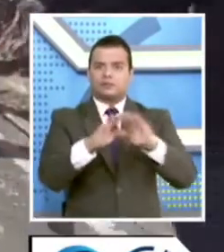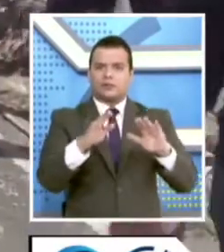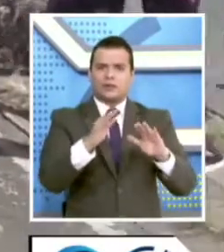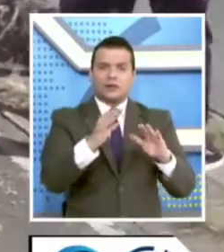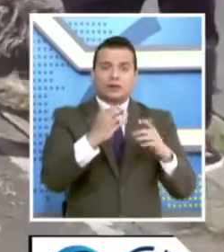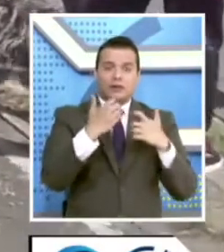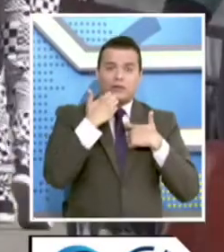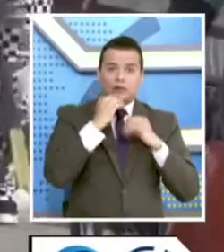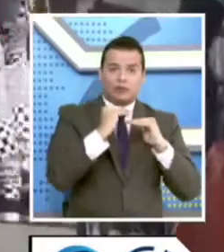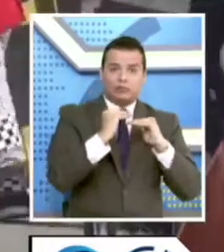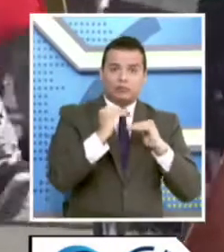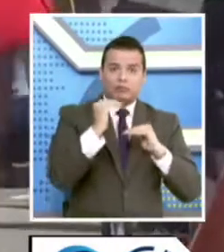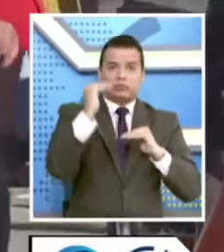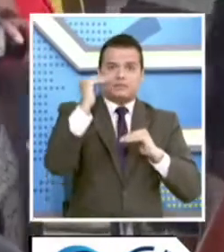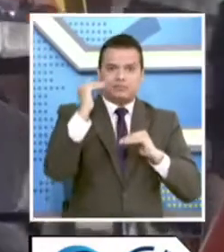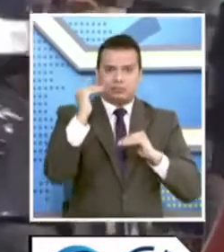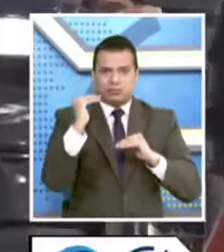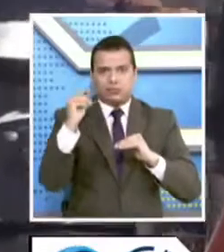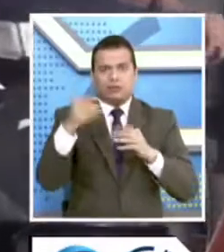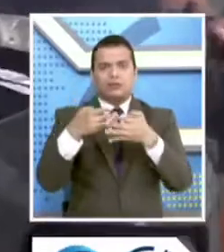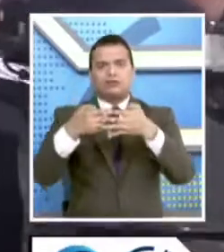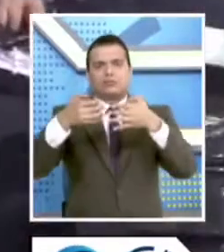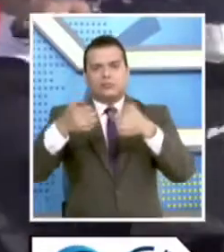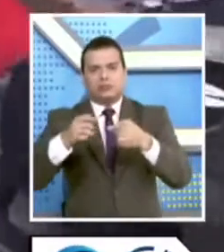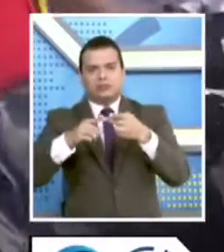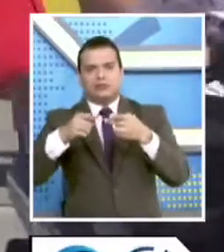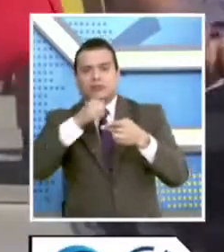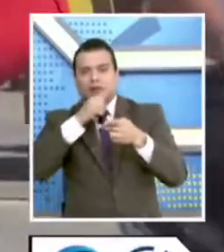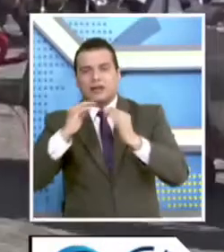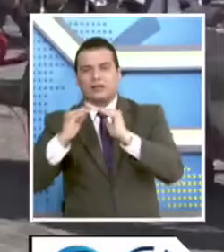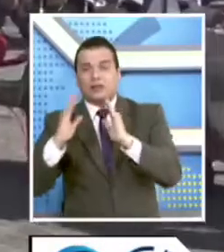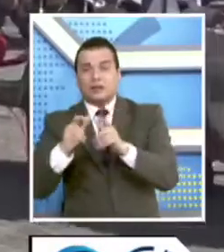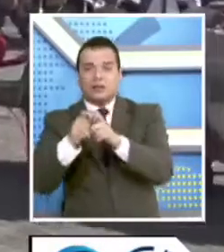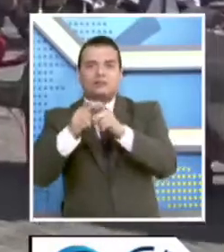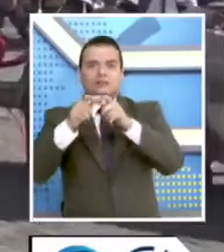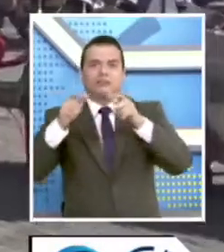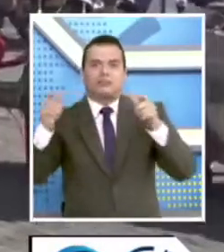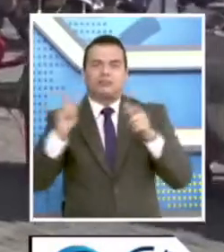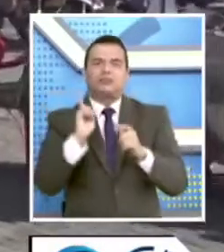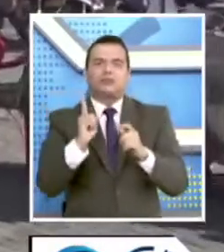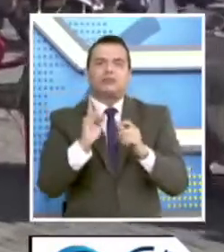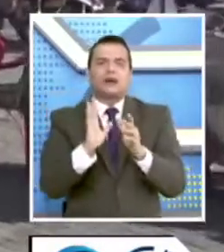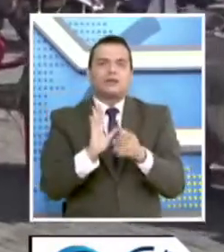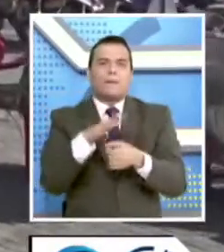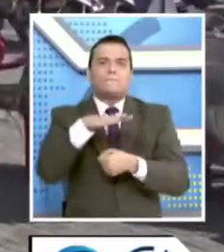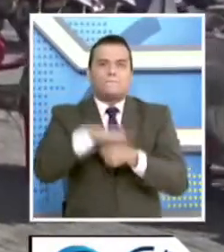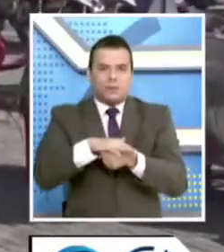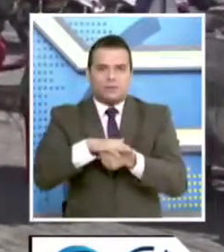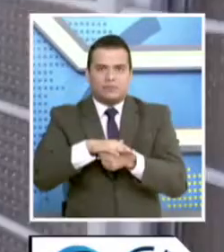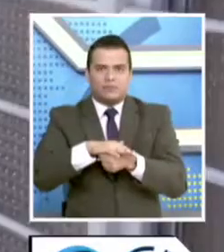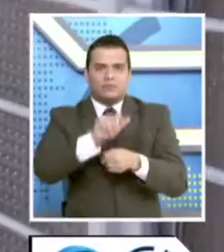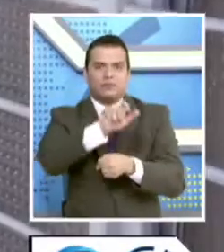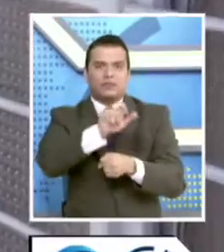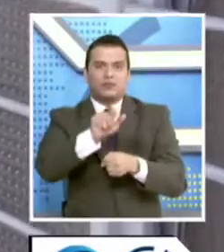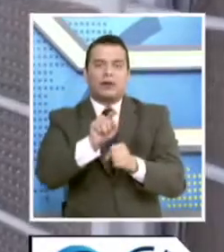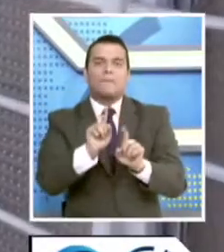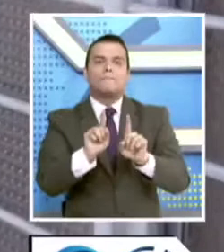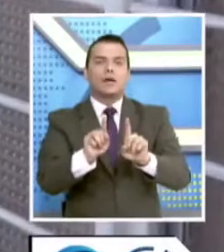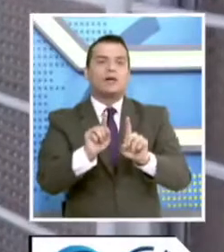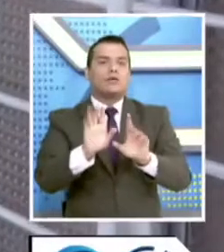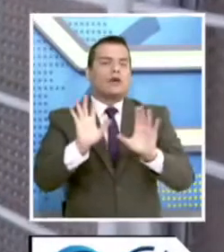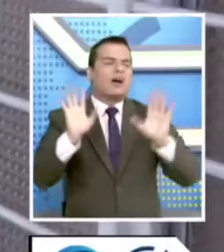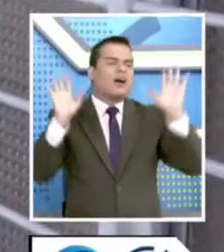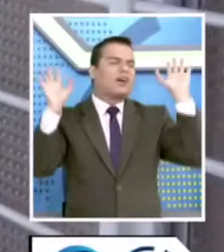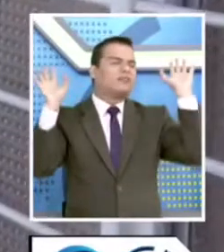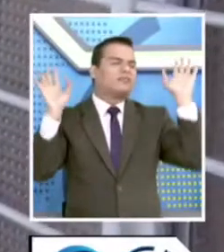epidémica. Casos como los de la cárcel y el ancianato disparan las cifras porque son entornos cerrados. Sin embargo, no se debe bajar la guardia